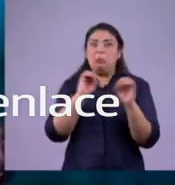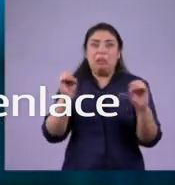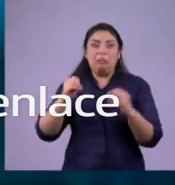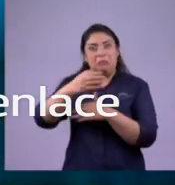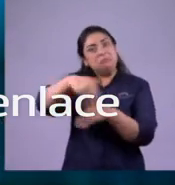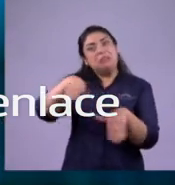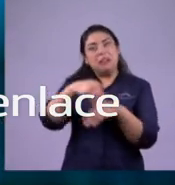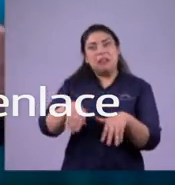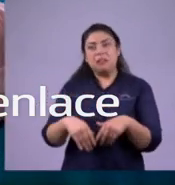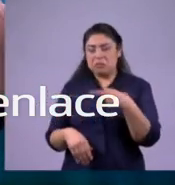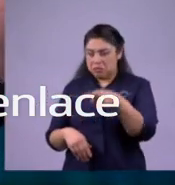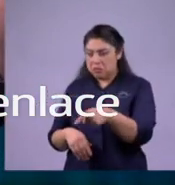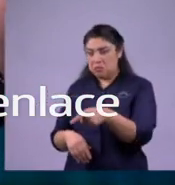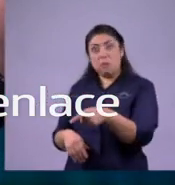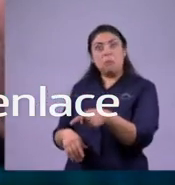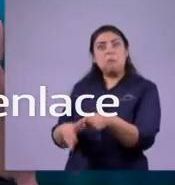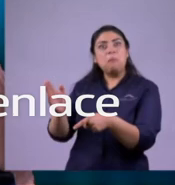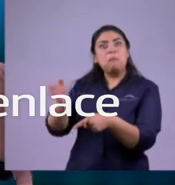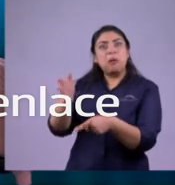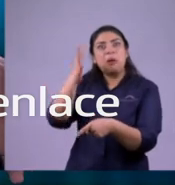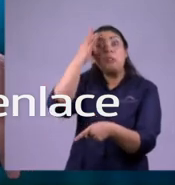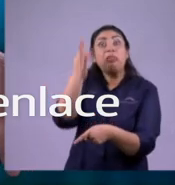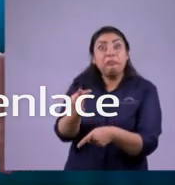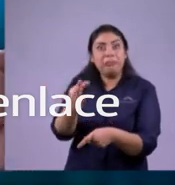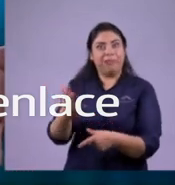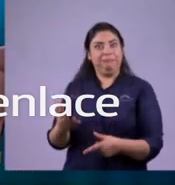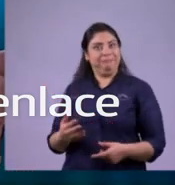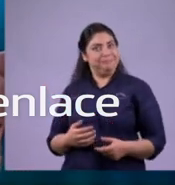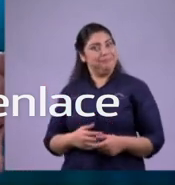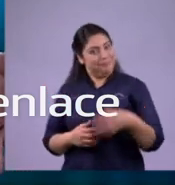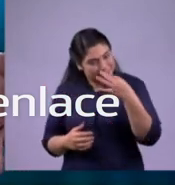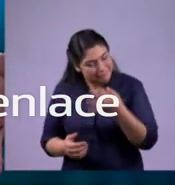yo con un perro de fe digo yo por qué